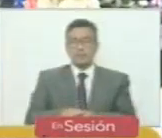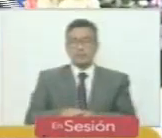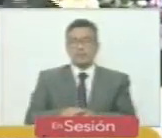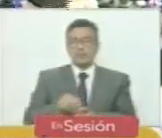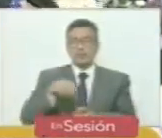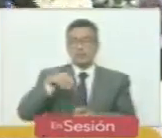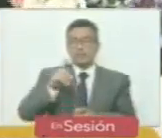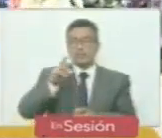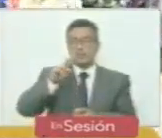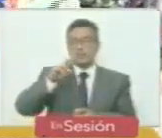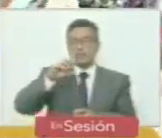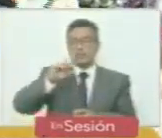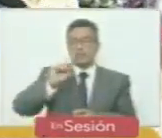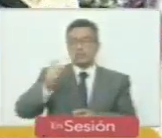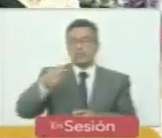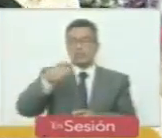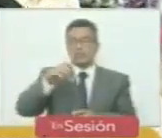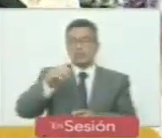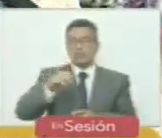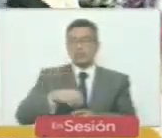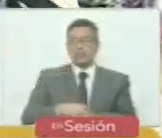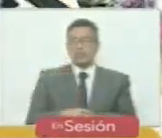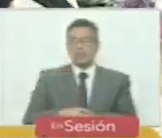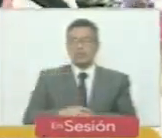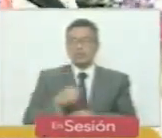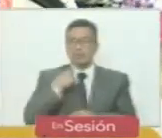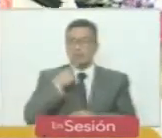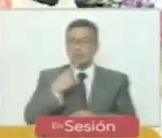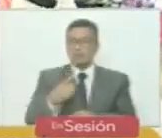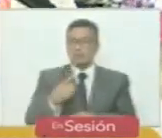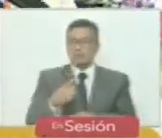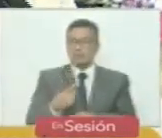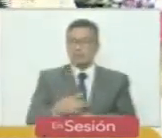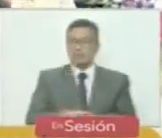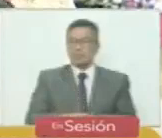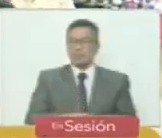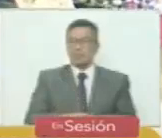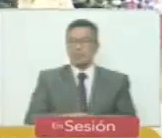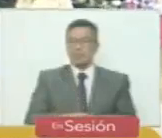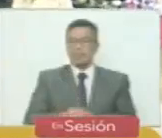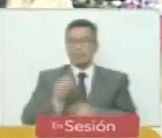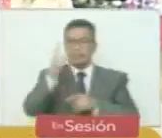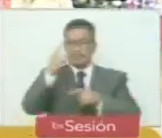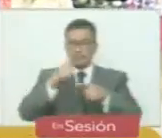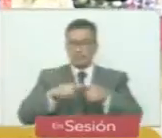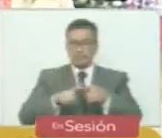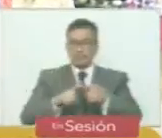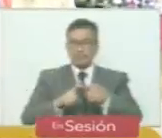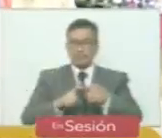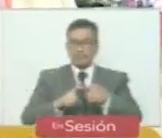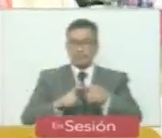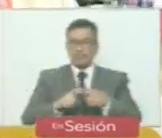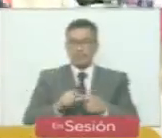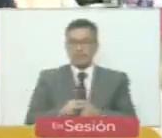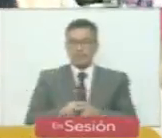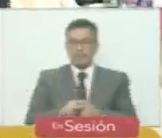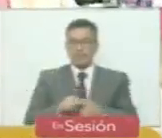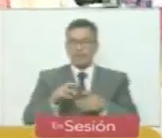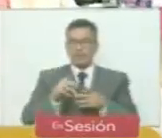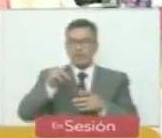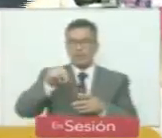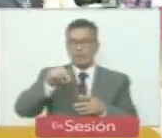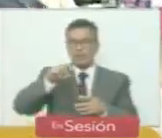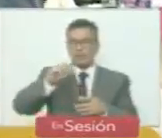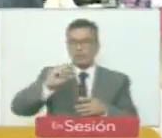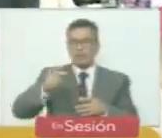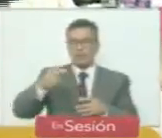de apellido Drago, por eso lleva ese nombre, propone y dice, primero, la fulana doctrina Monroe